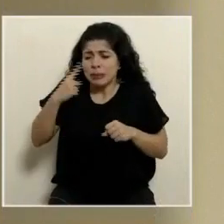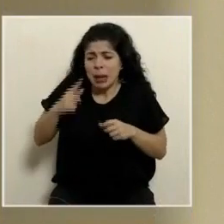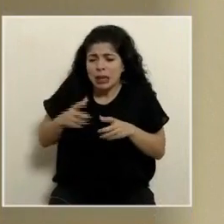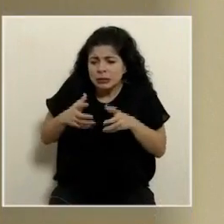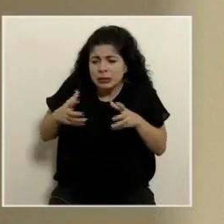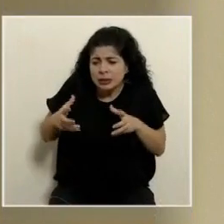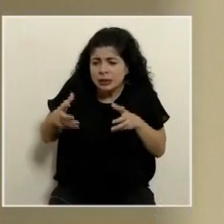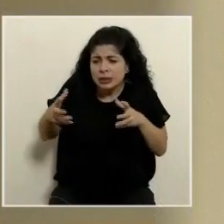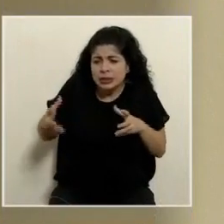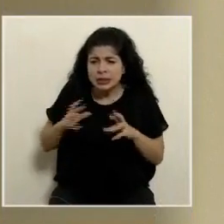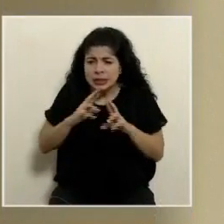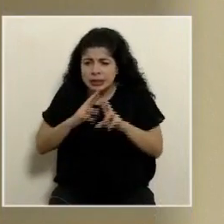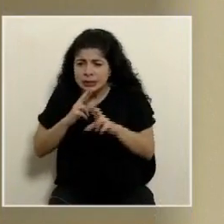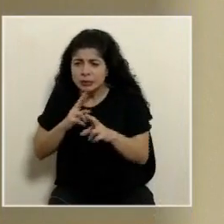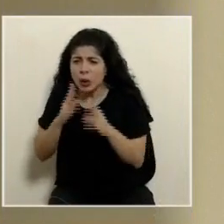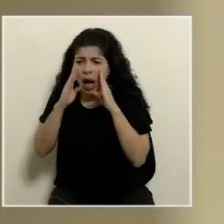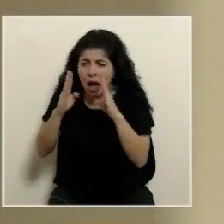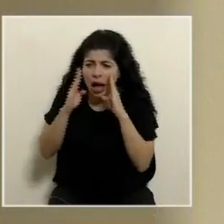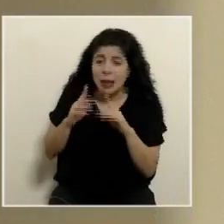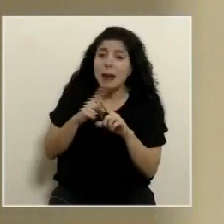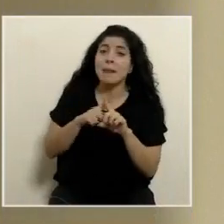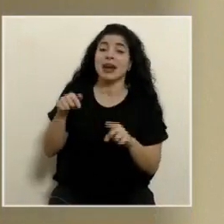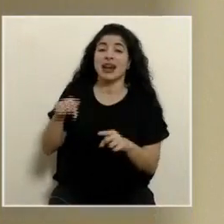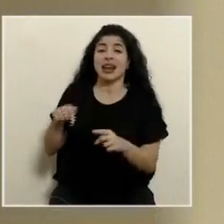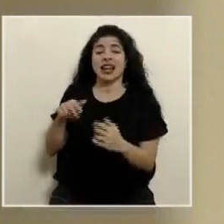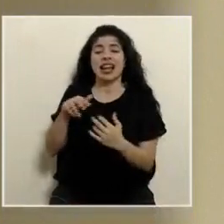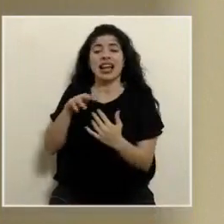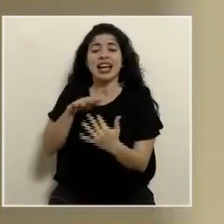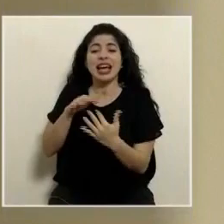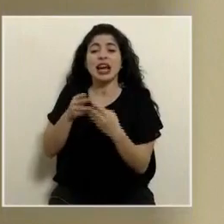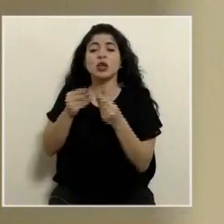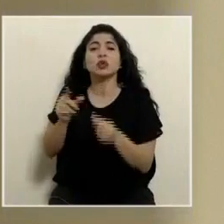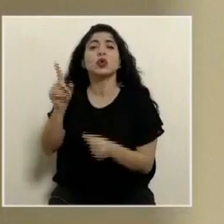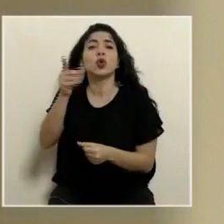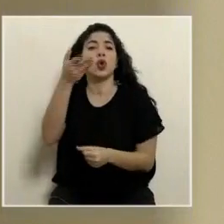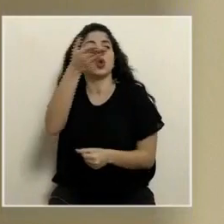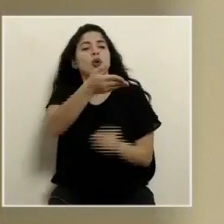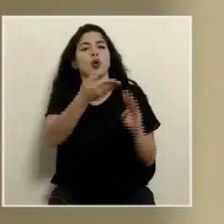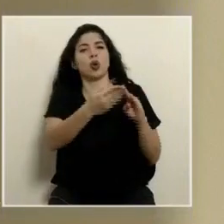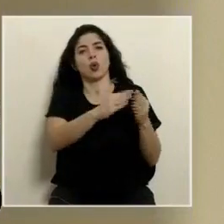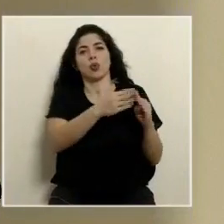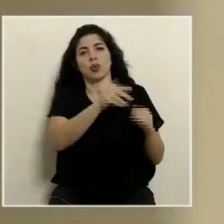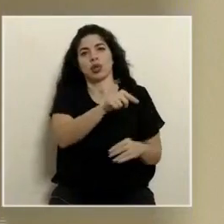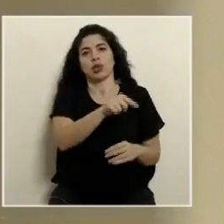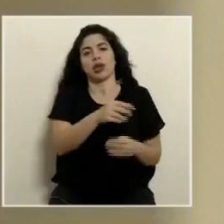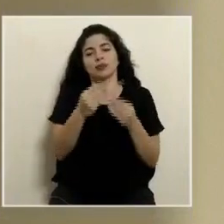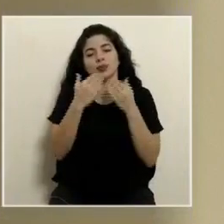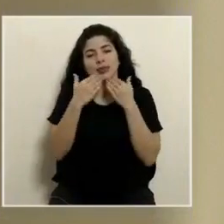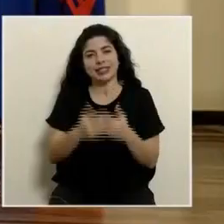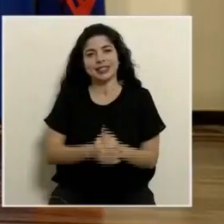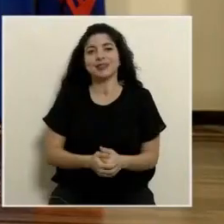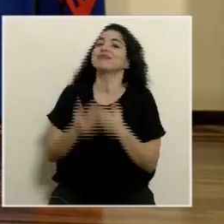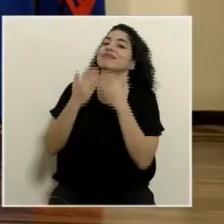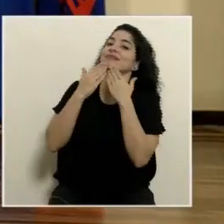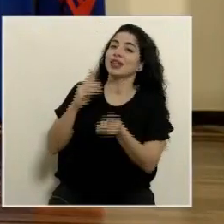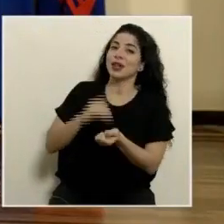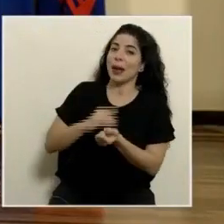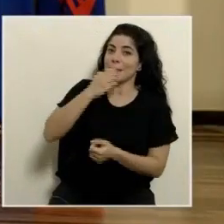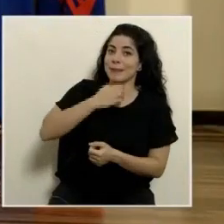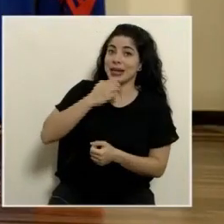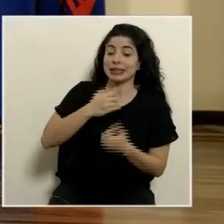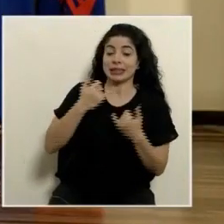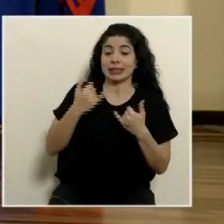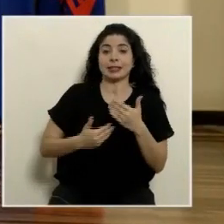de respuesta, pero tenemos que ganar esta guerra en las comunidades. Muchas gracias. Muchas gracias al doctor Macaya.